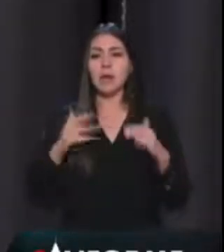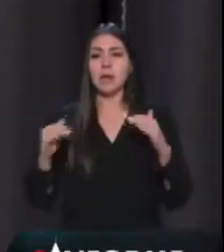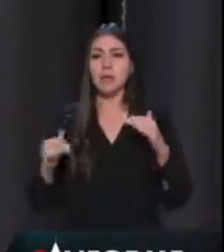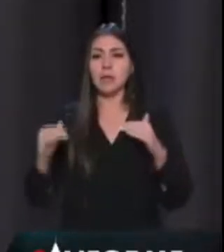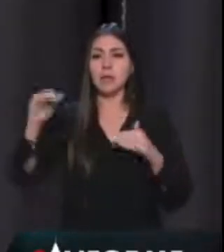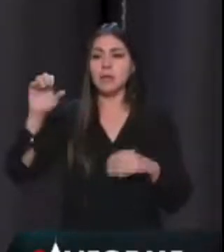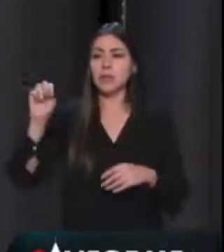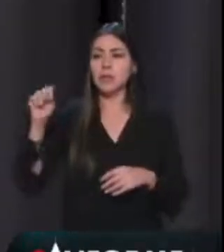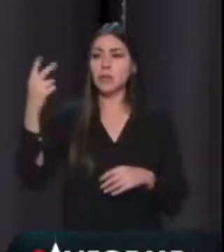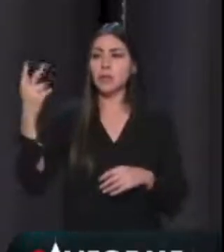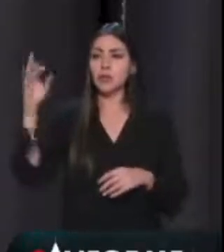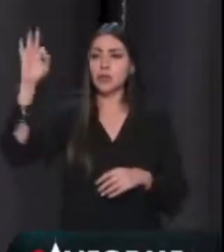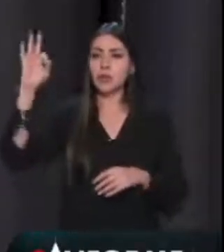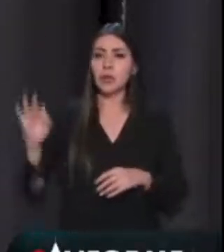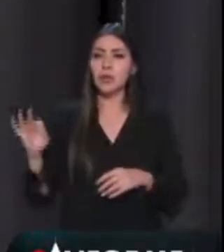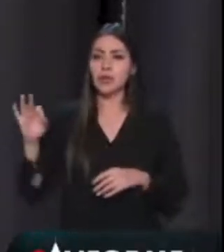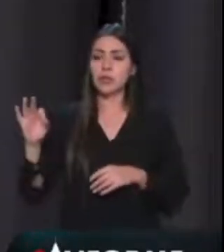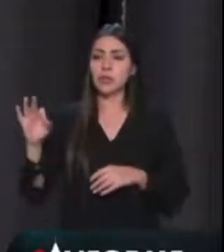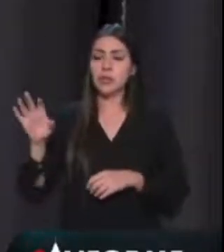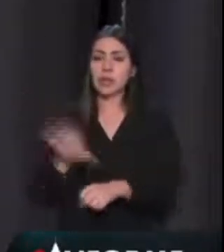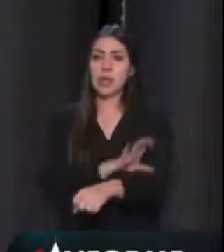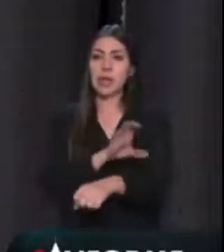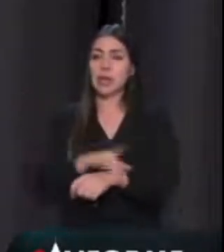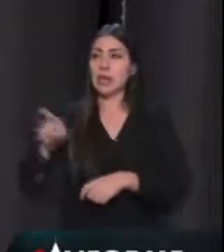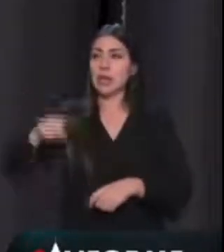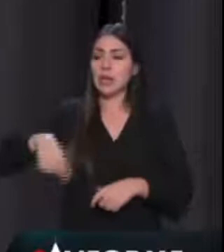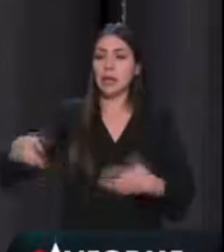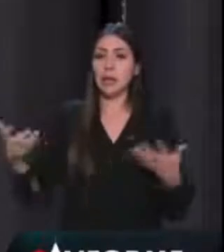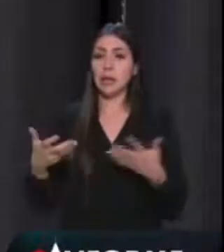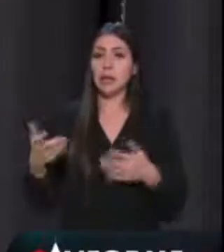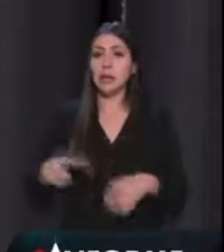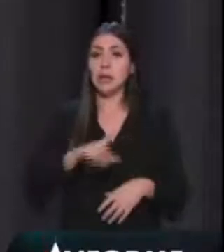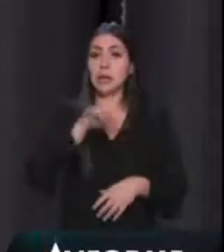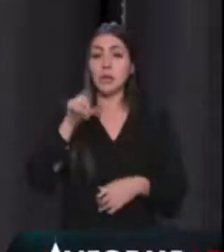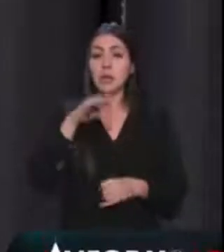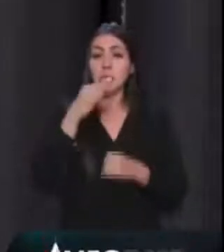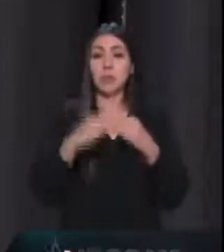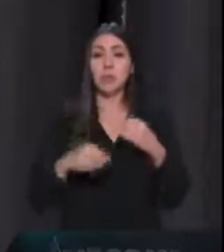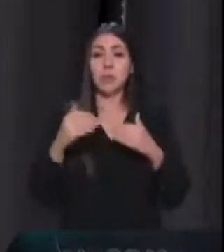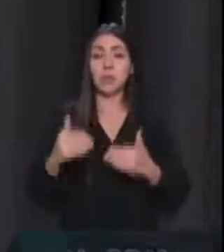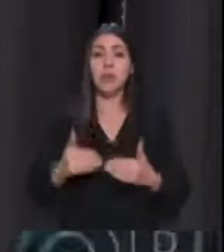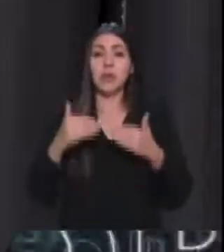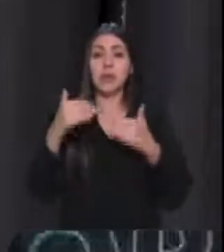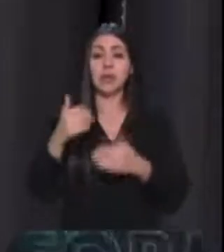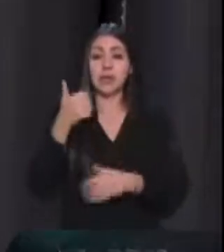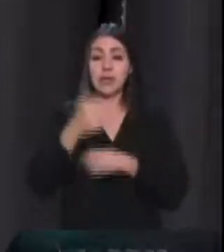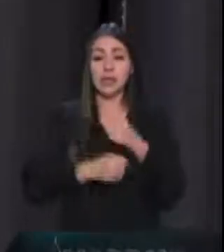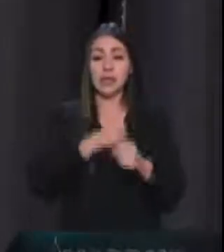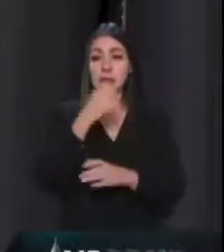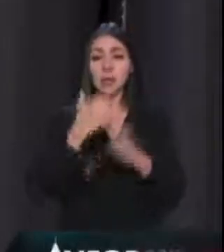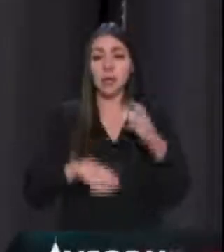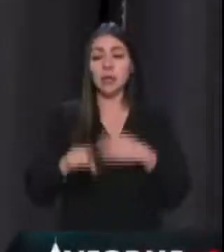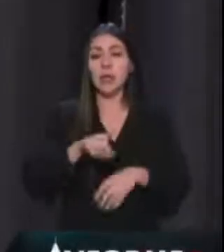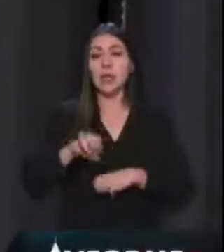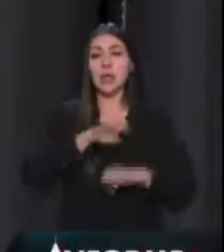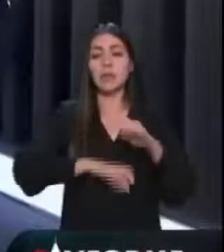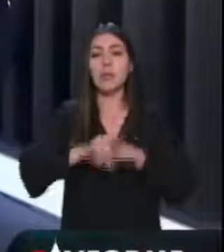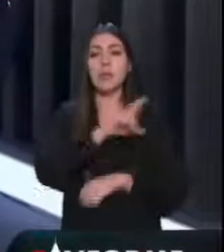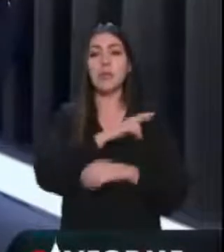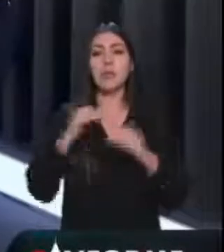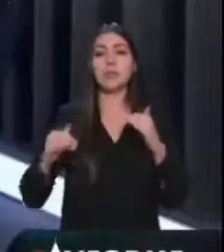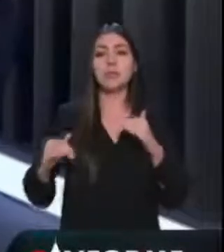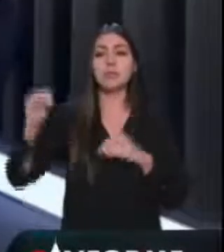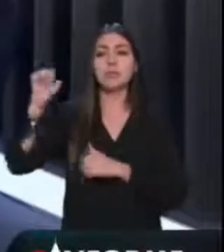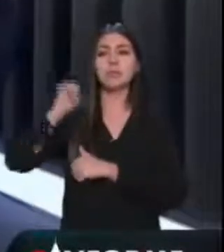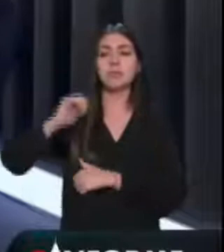62% de la energía. A este paso, al final del sexenio, los privados dominarían el 85% del mercado.